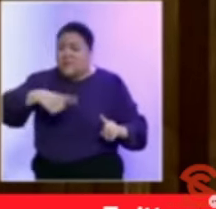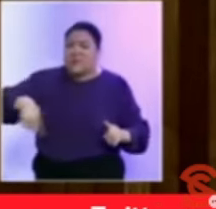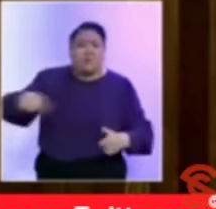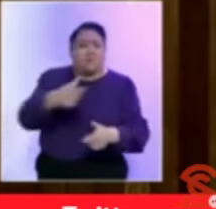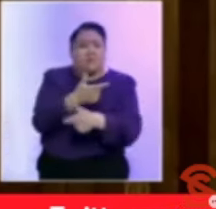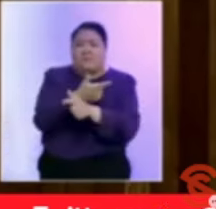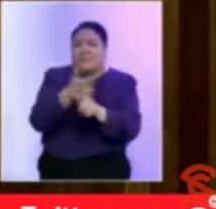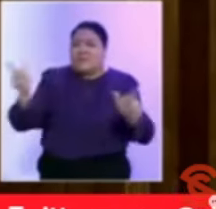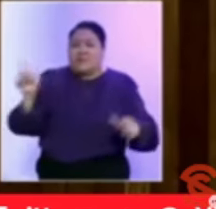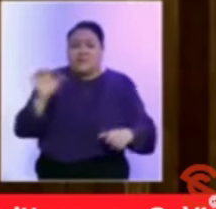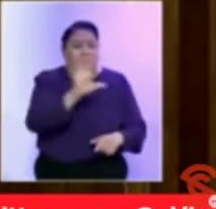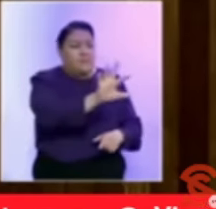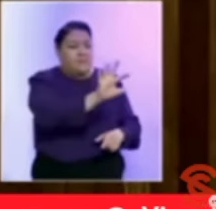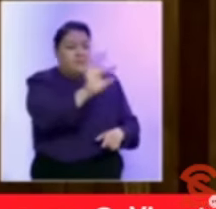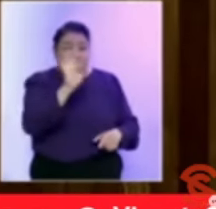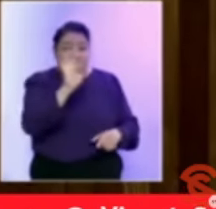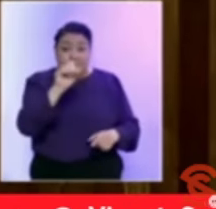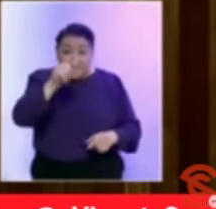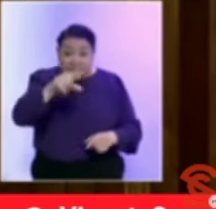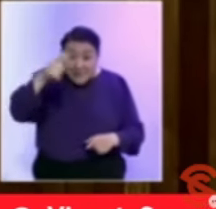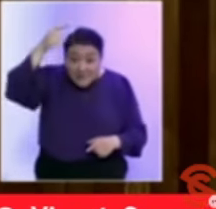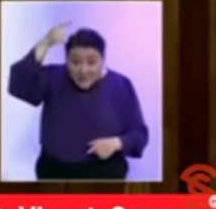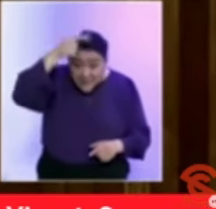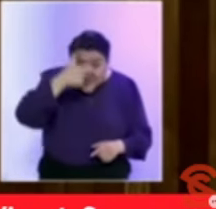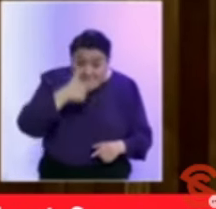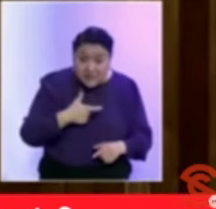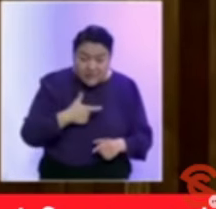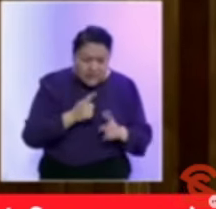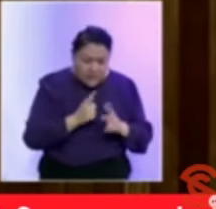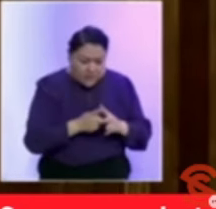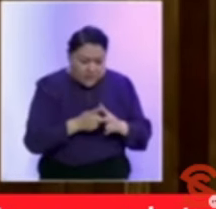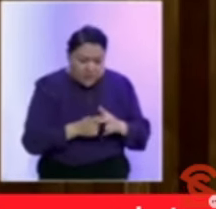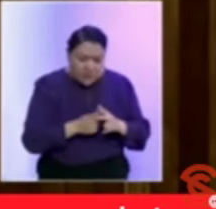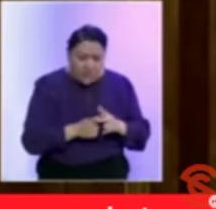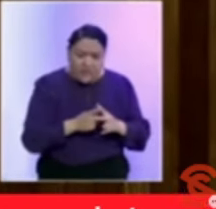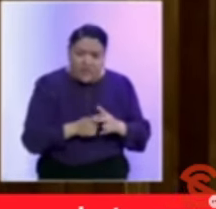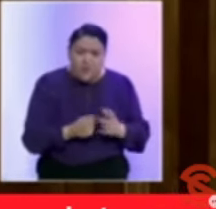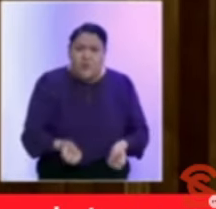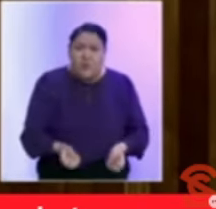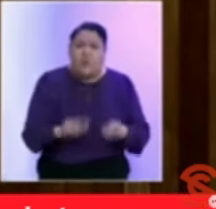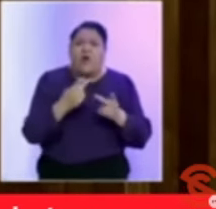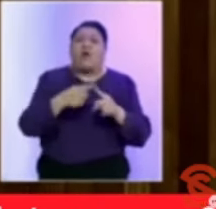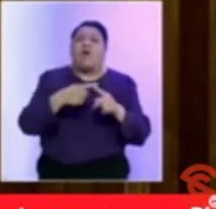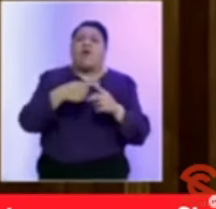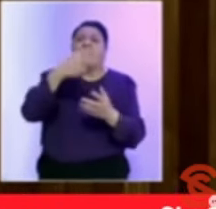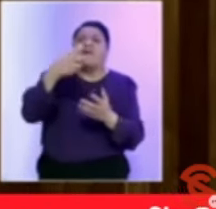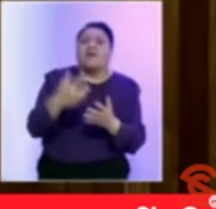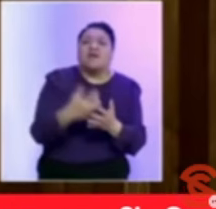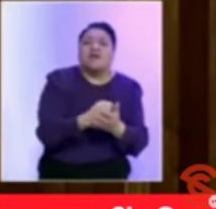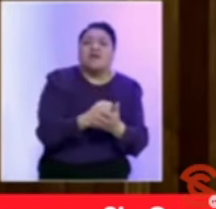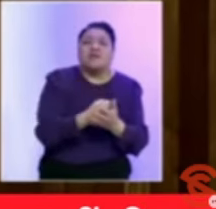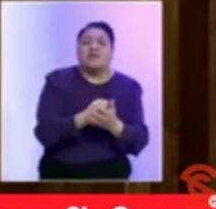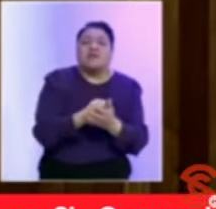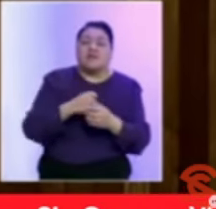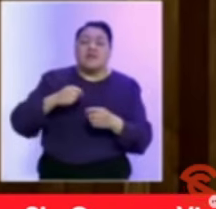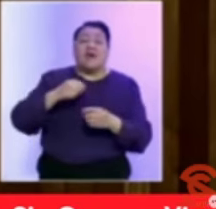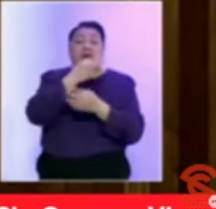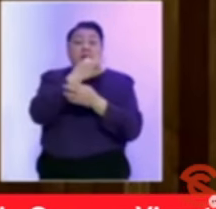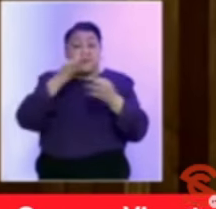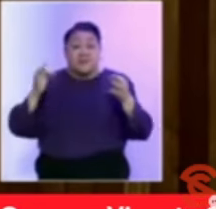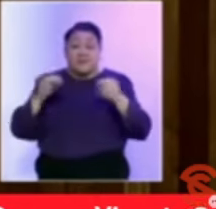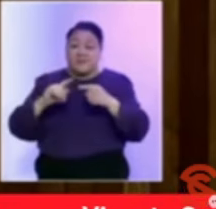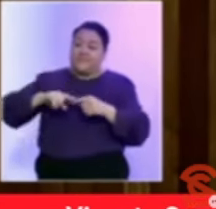esa noche se dio a conocer el resultado preliminar del elección el domingo siguiente